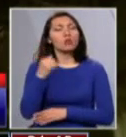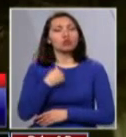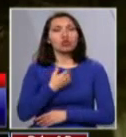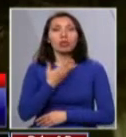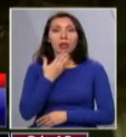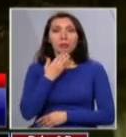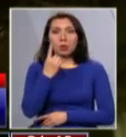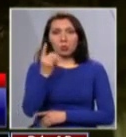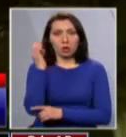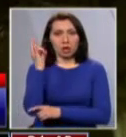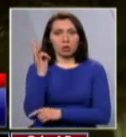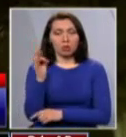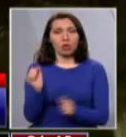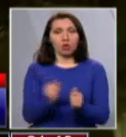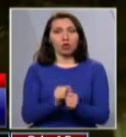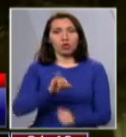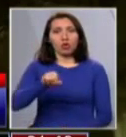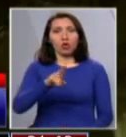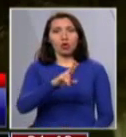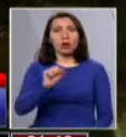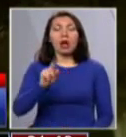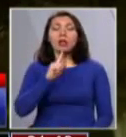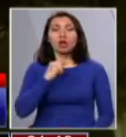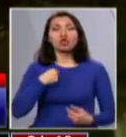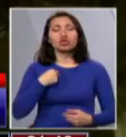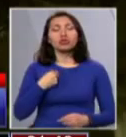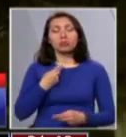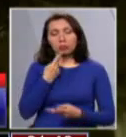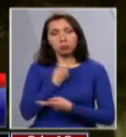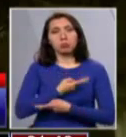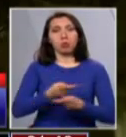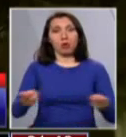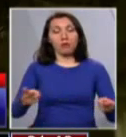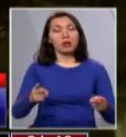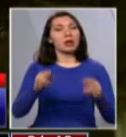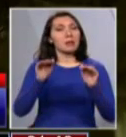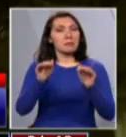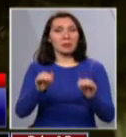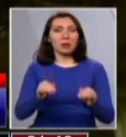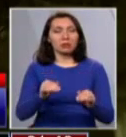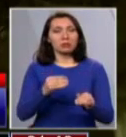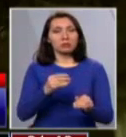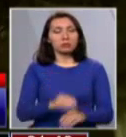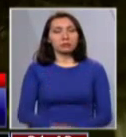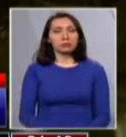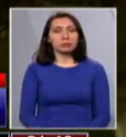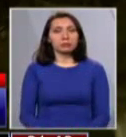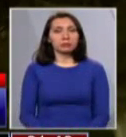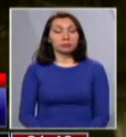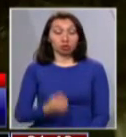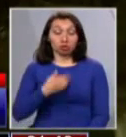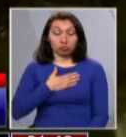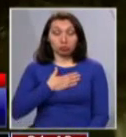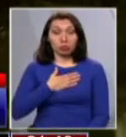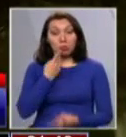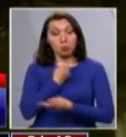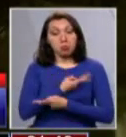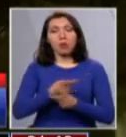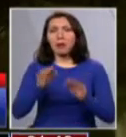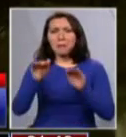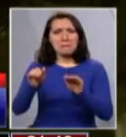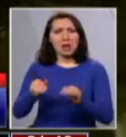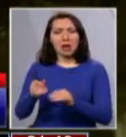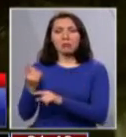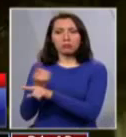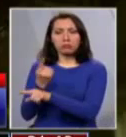también tuve una reunión con el señor yo rata que yo le di a conocer y dije exacta dije en público exactamente